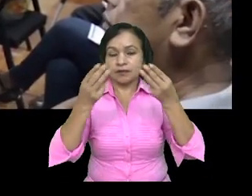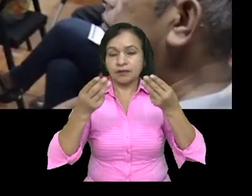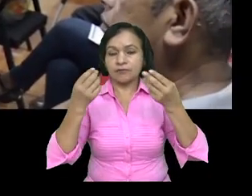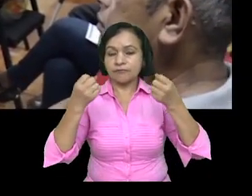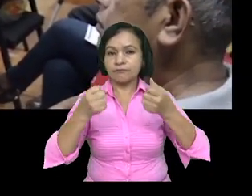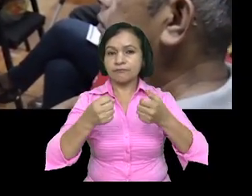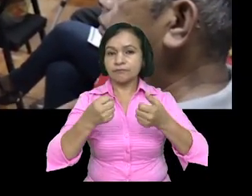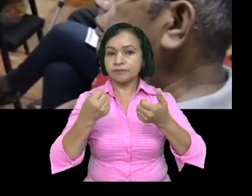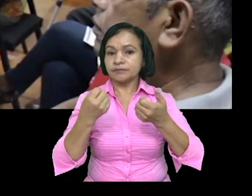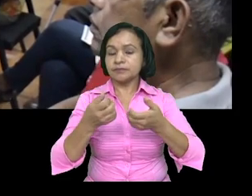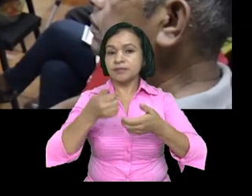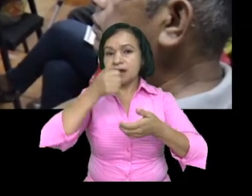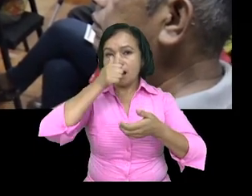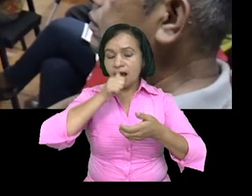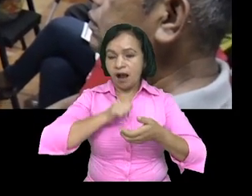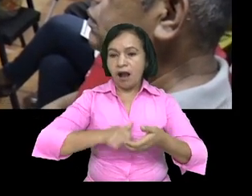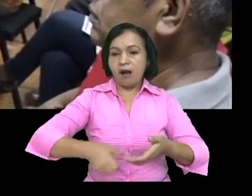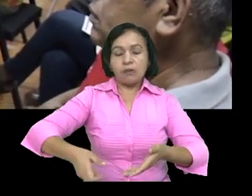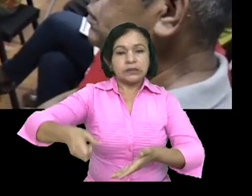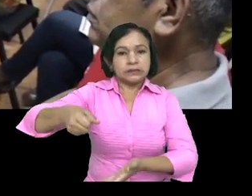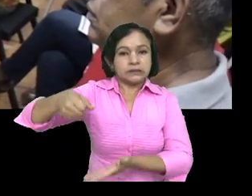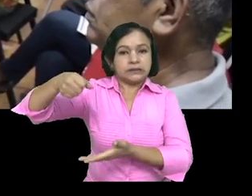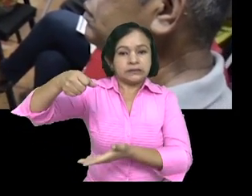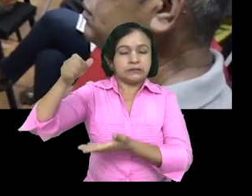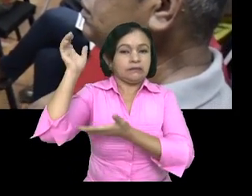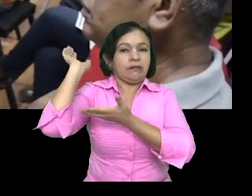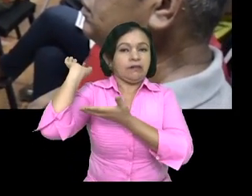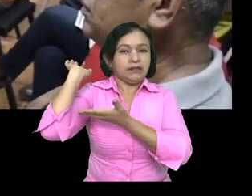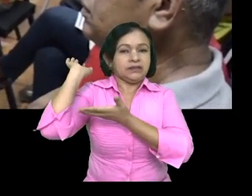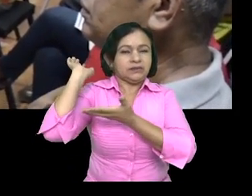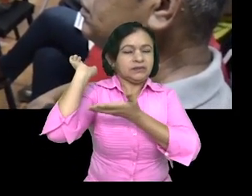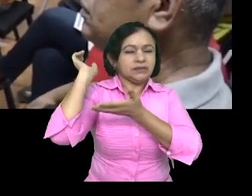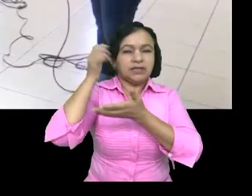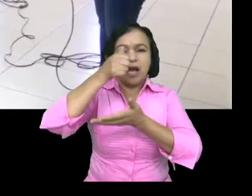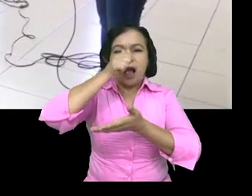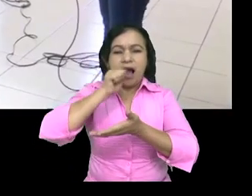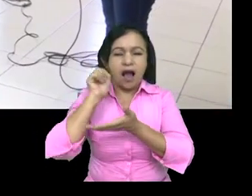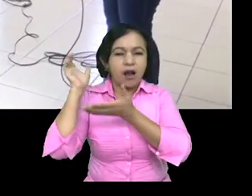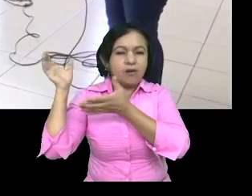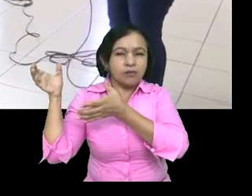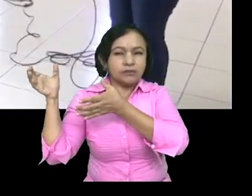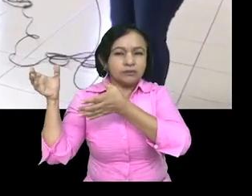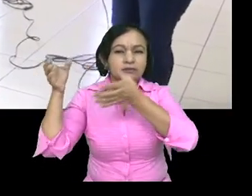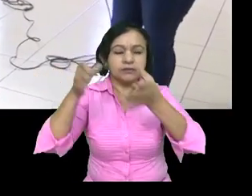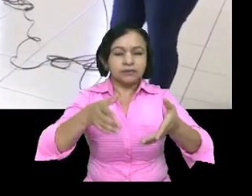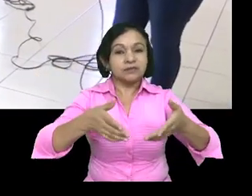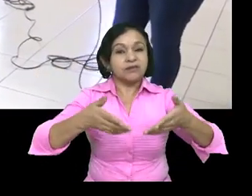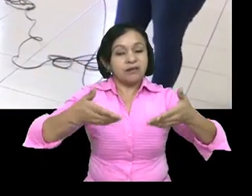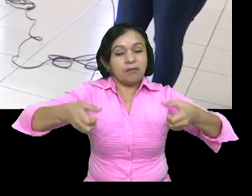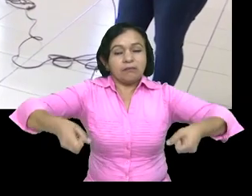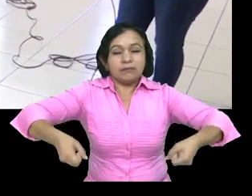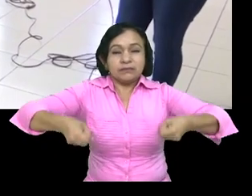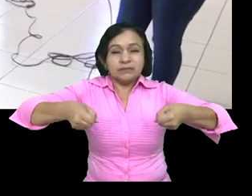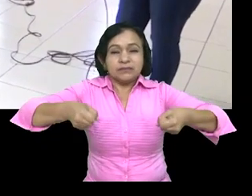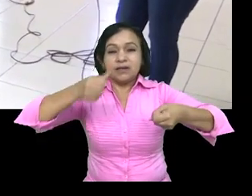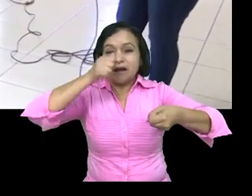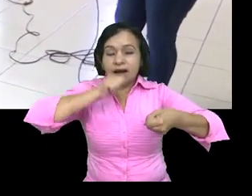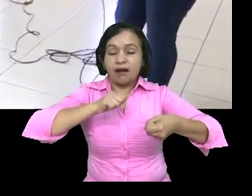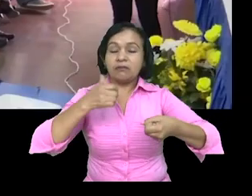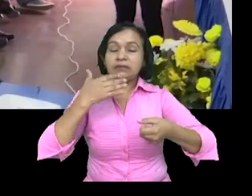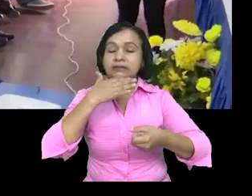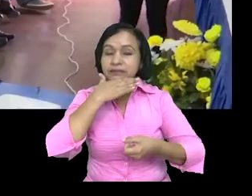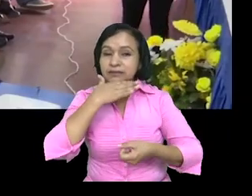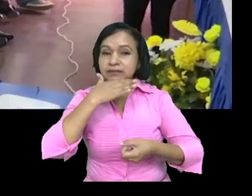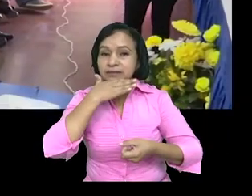fuerza, porque el agua pesa, ¿verdad? Entonces, eso es lo que ellas saben que tienen que capacitarse. Miren, todo